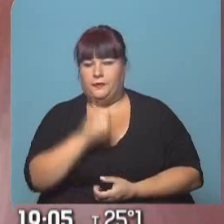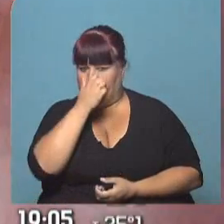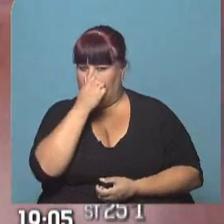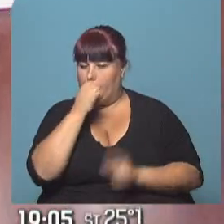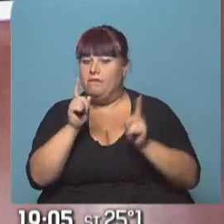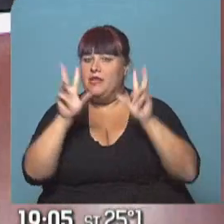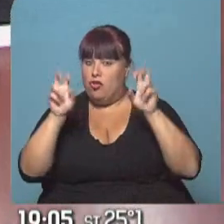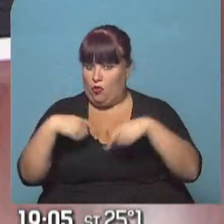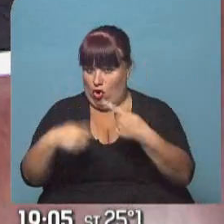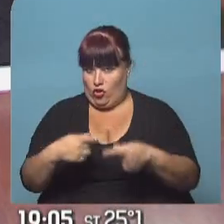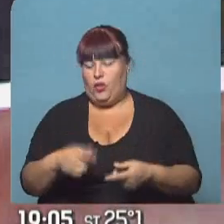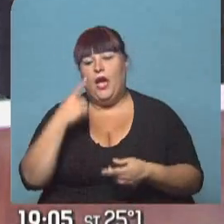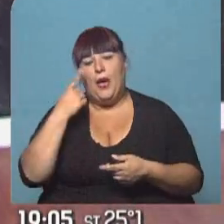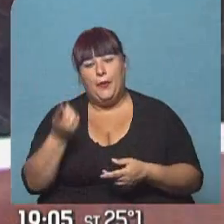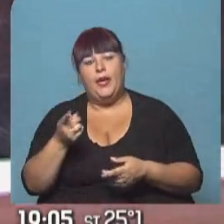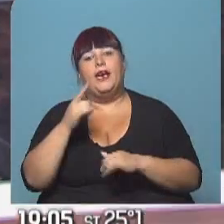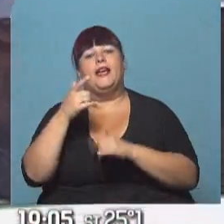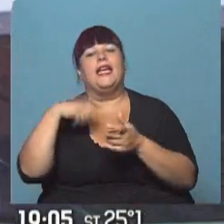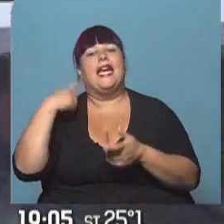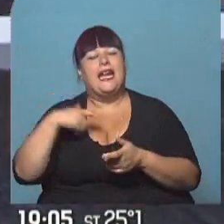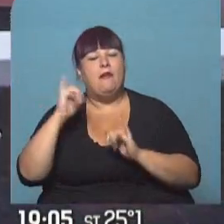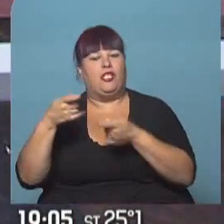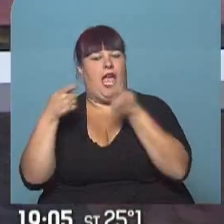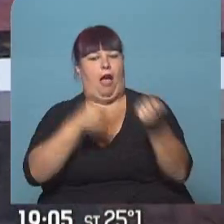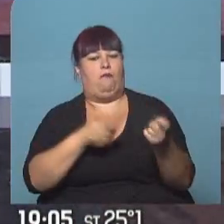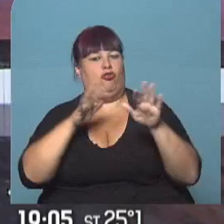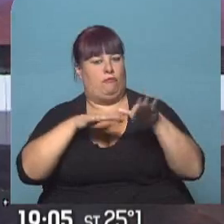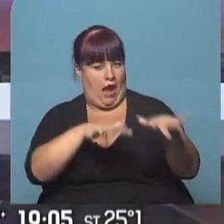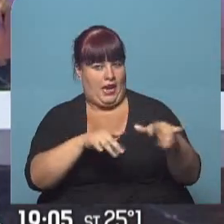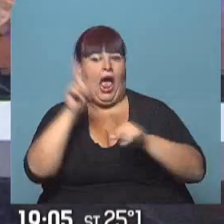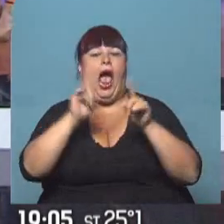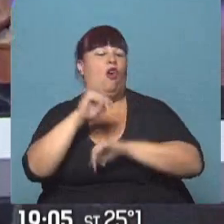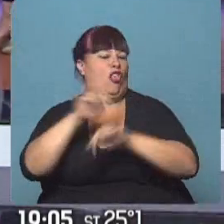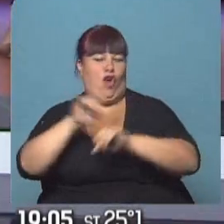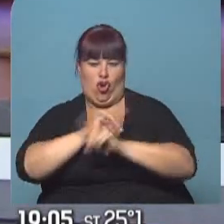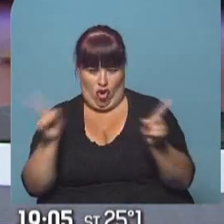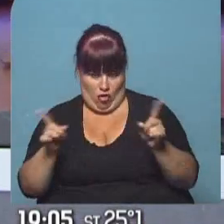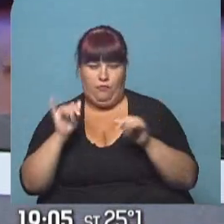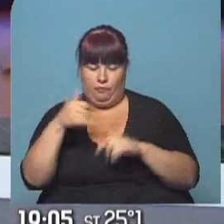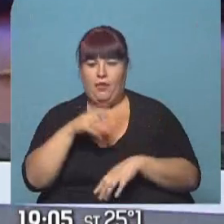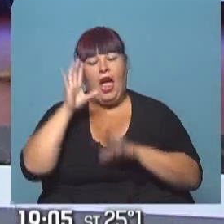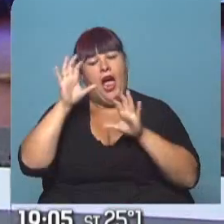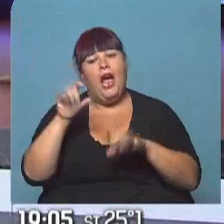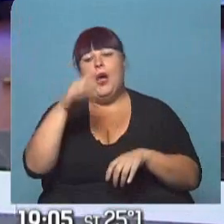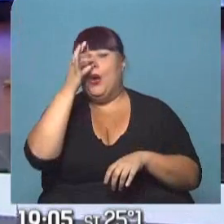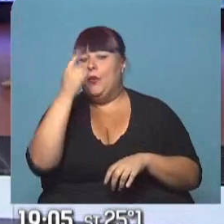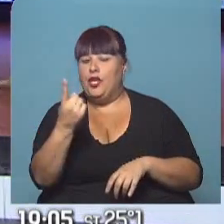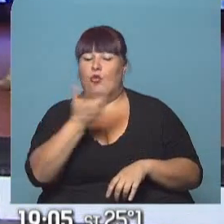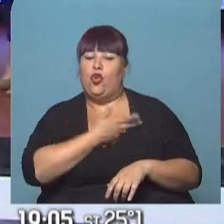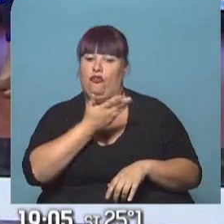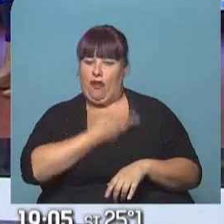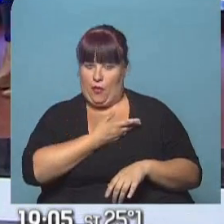Seguimos con el mismo tema y veamos, Gaby, parte de los gremios que apoyan la movilización y algunos que ya avisaron que no van. Exactamente. Recordemos que es el 21